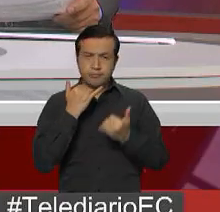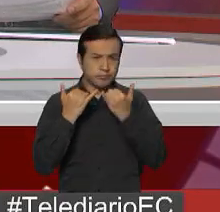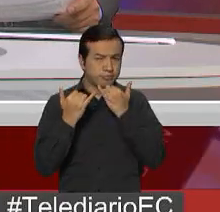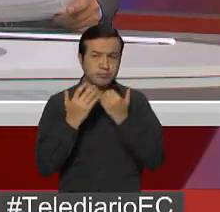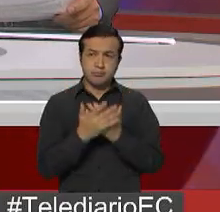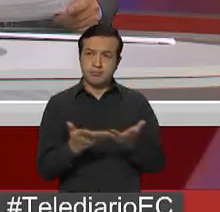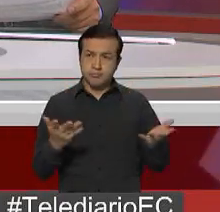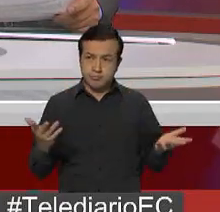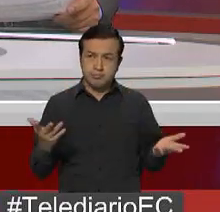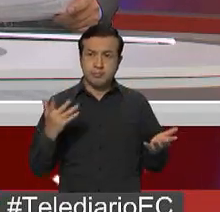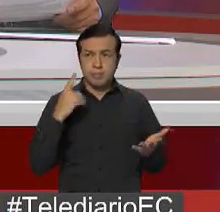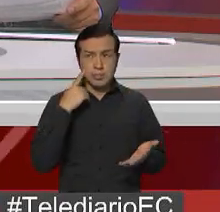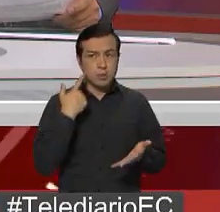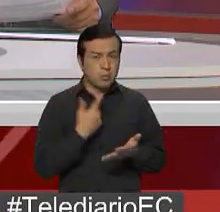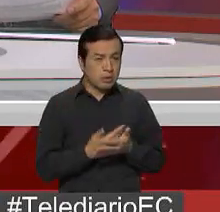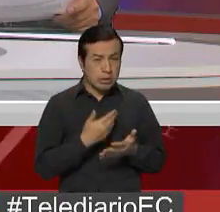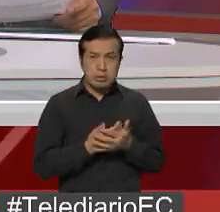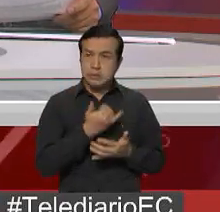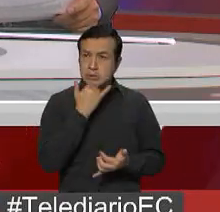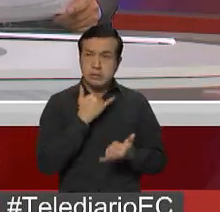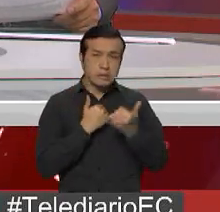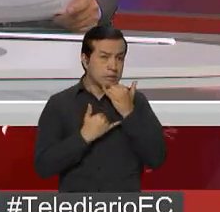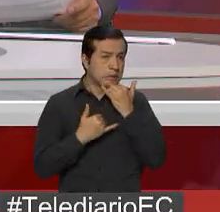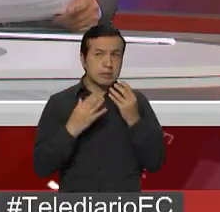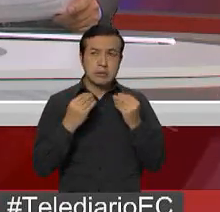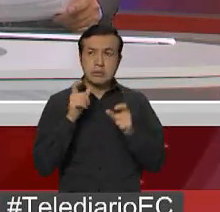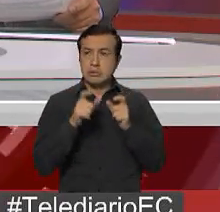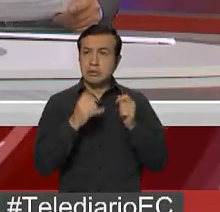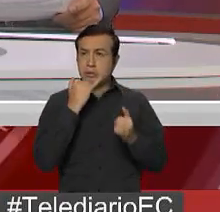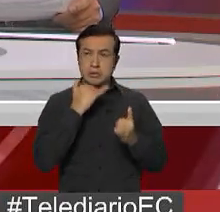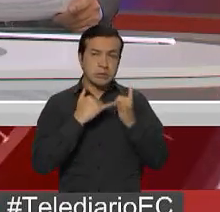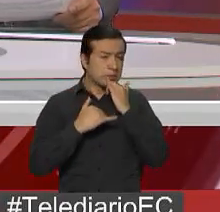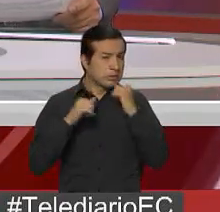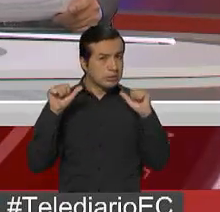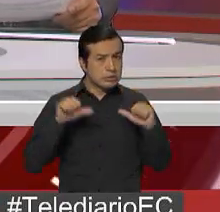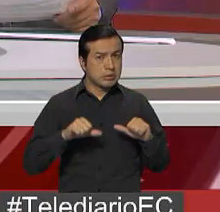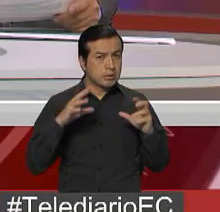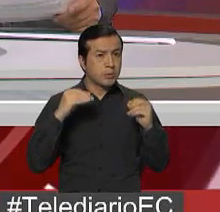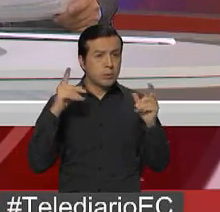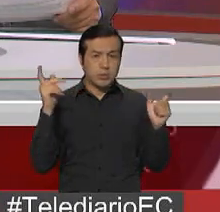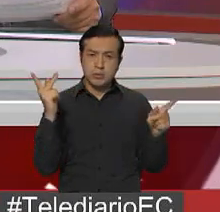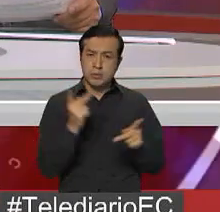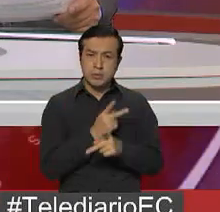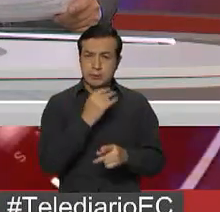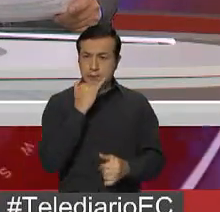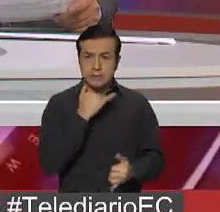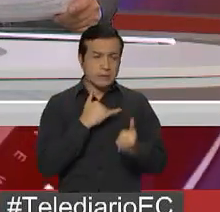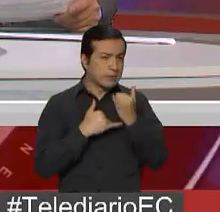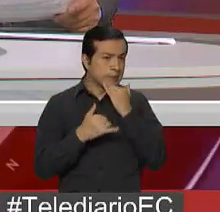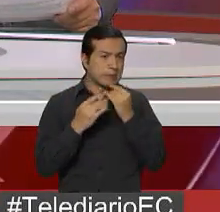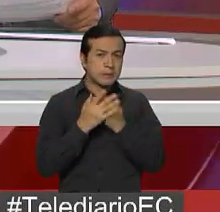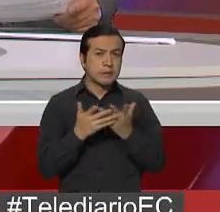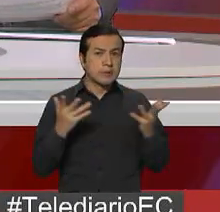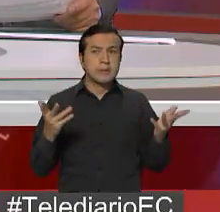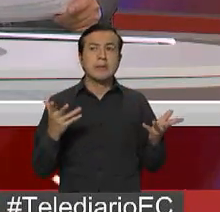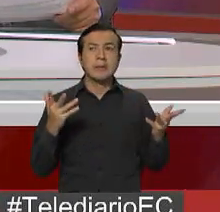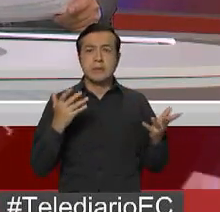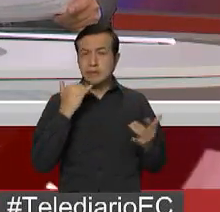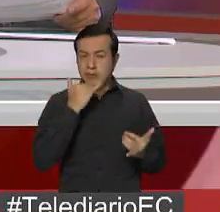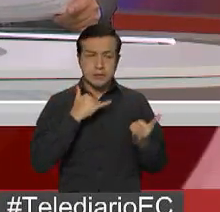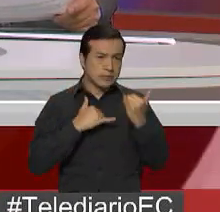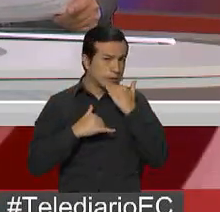que decirnos es evidente la miseria humana cómo está tratando de sacar provecho y de generar estas conductas